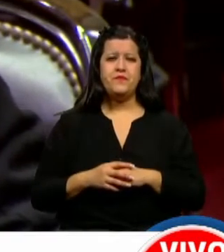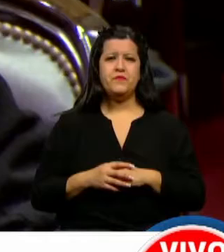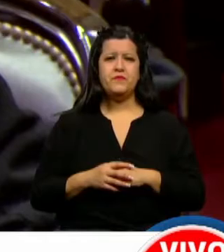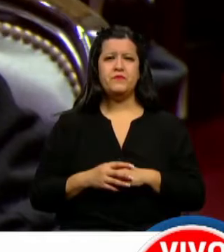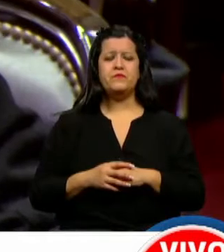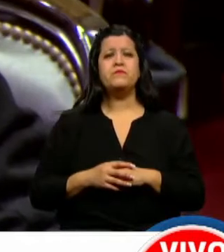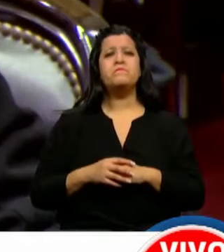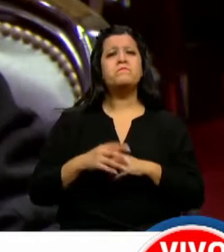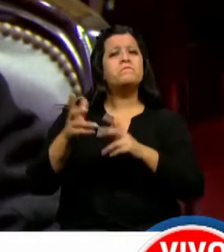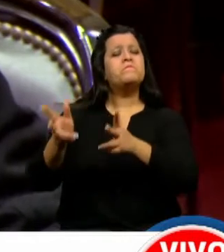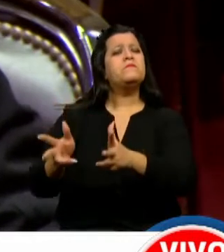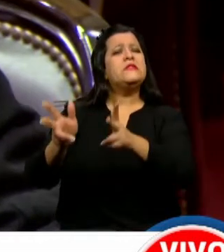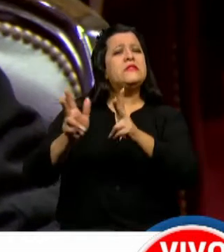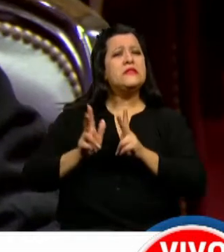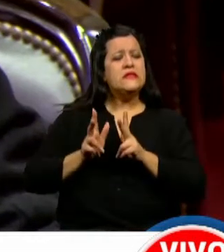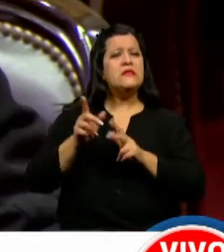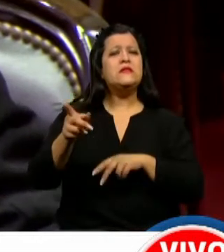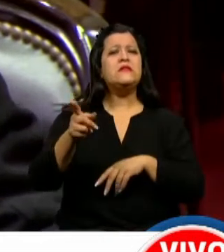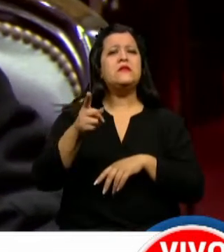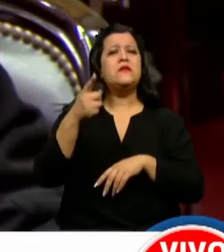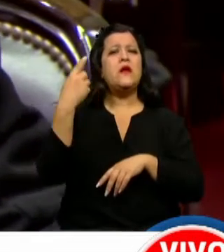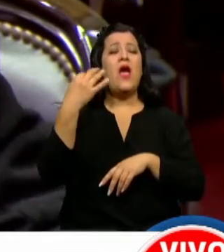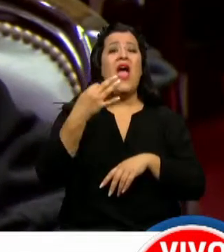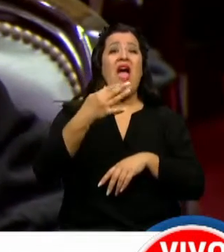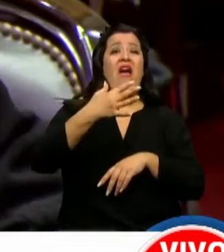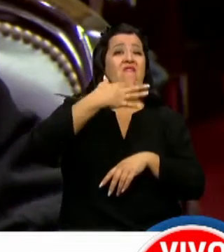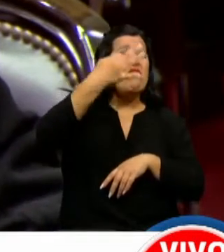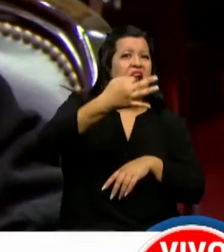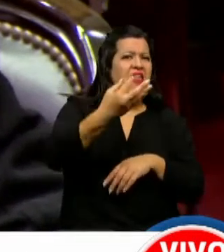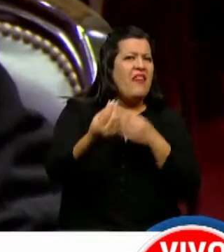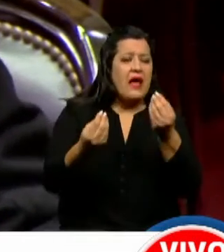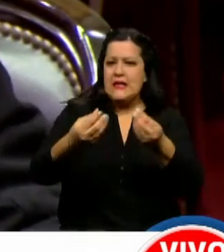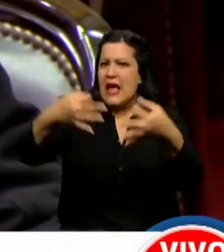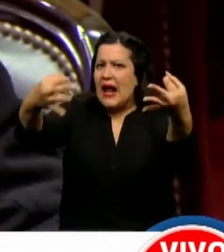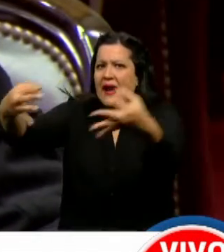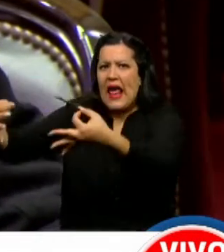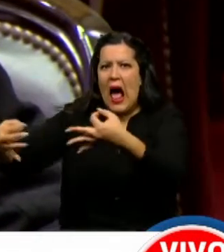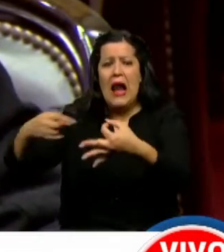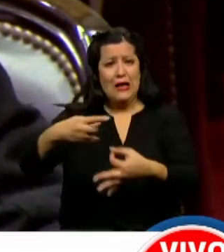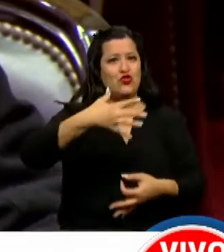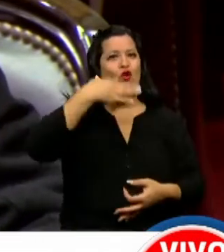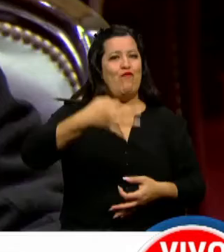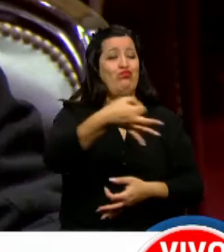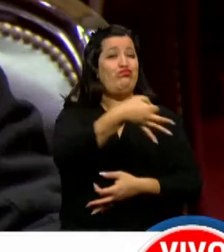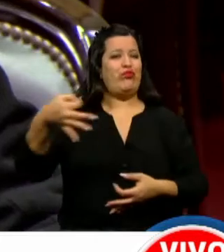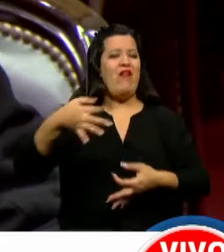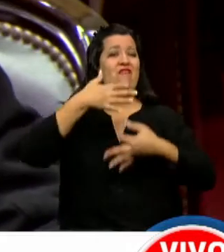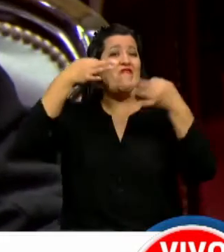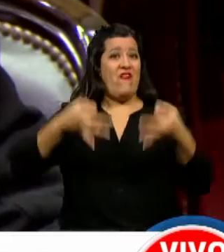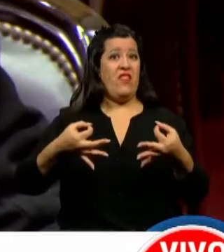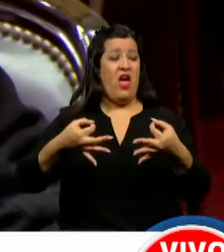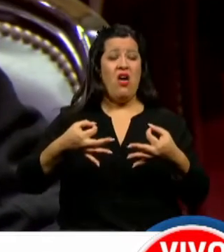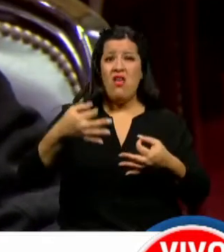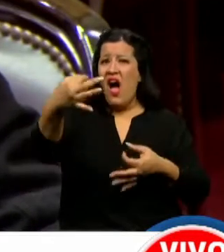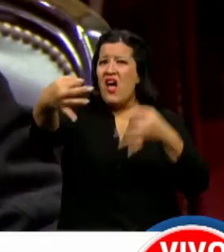nos decía que la única verdad es la realidad, y la realidad nos marca también que